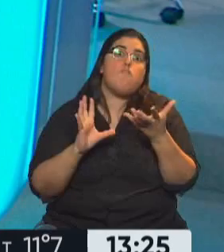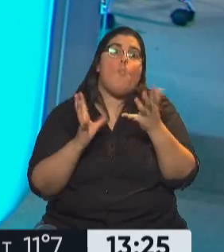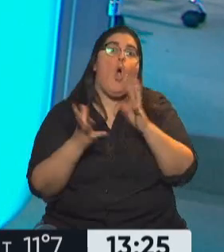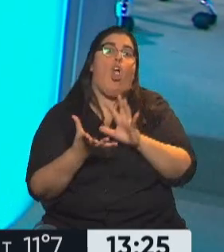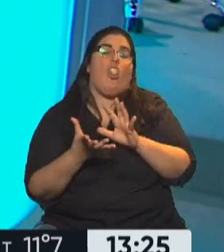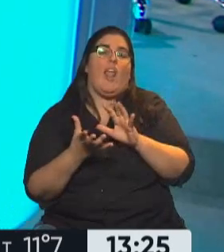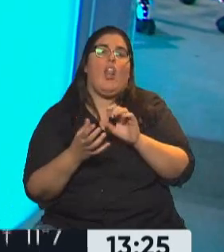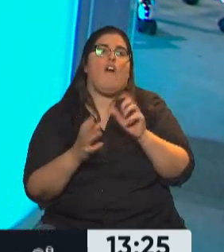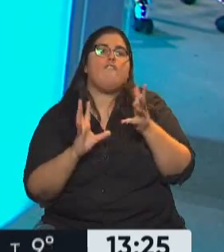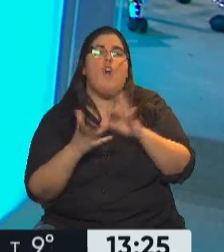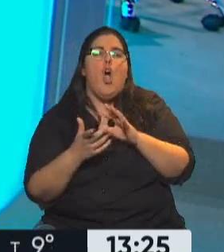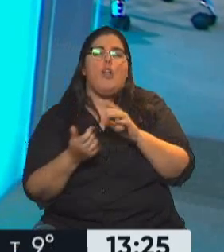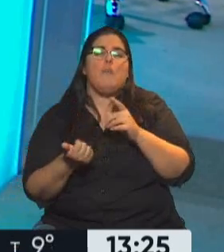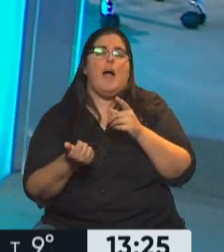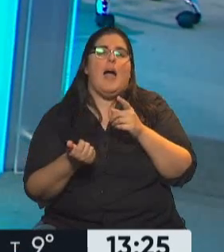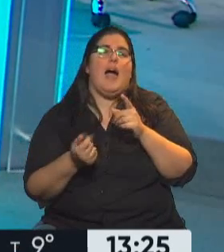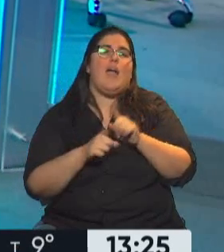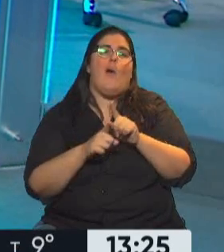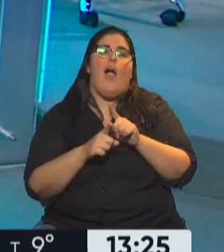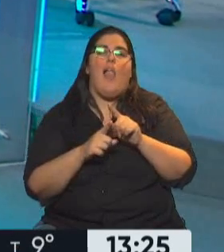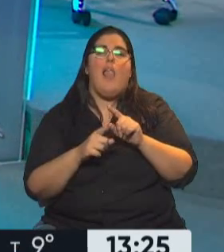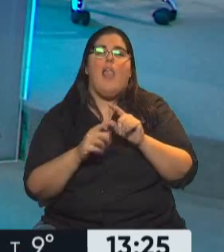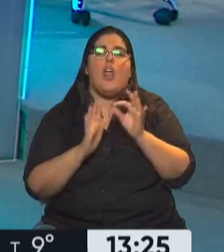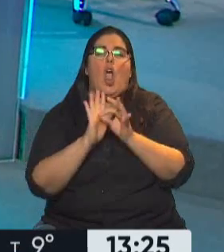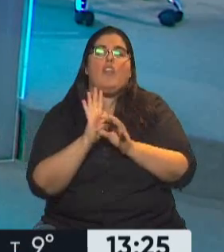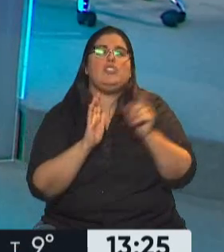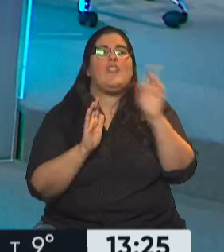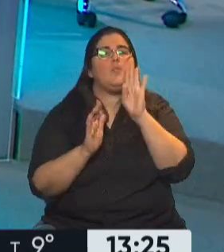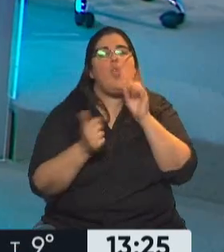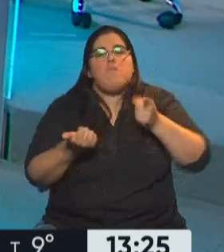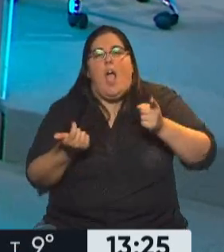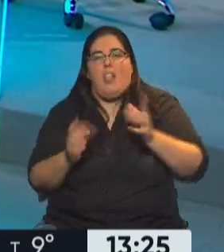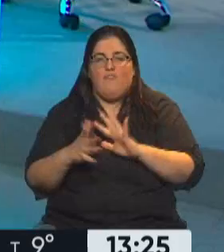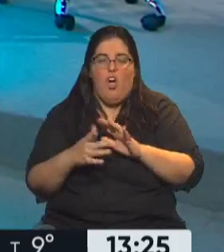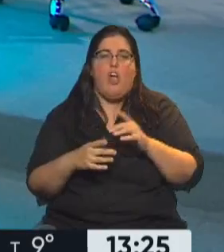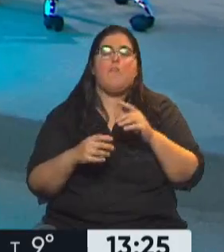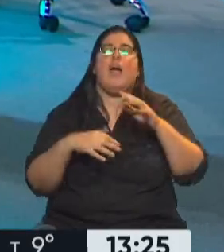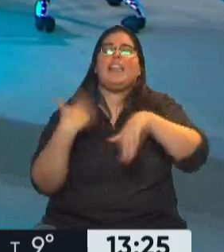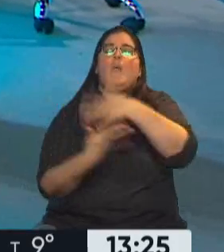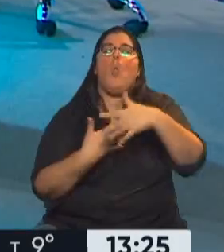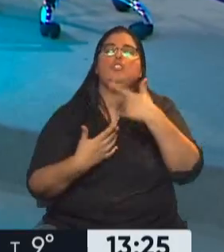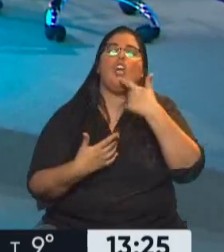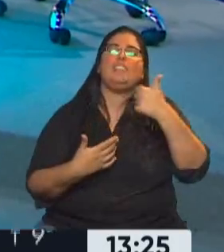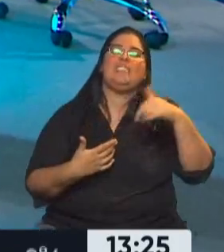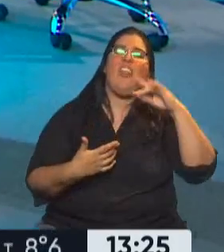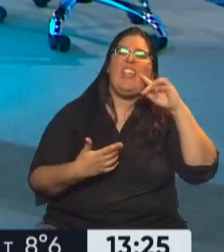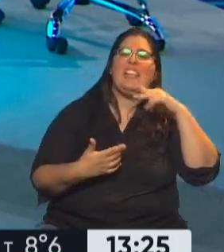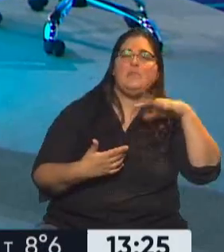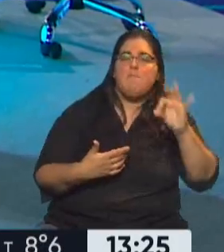régimen de imposición de condiciones de Estados Unidos. Todo el sandinismo, el sandinismo